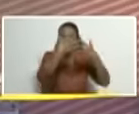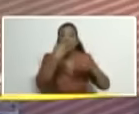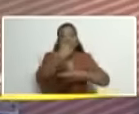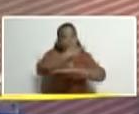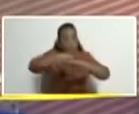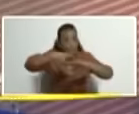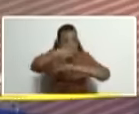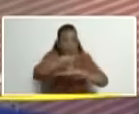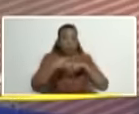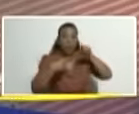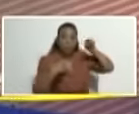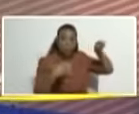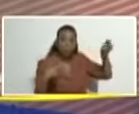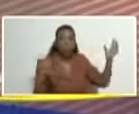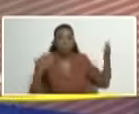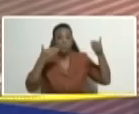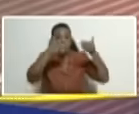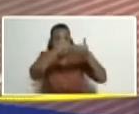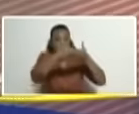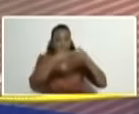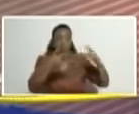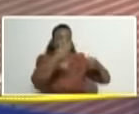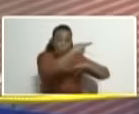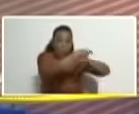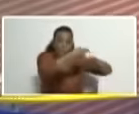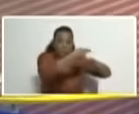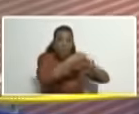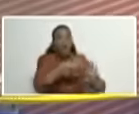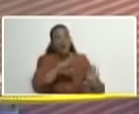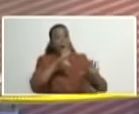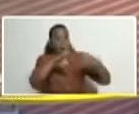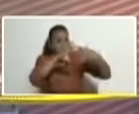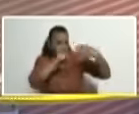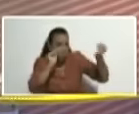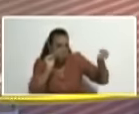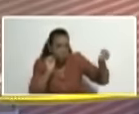Gobierno a gobierno. A buen entendedor,